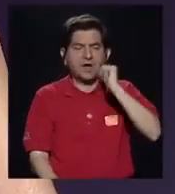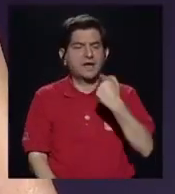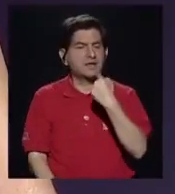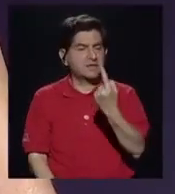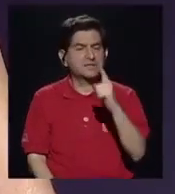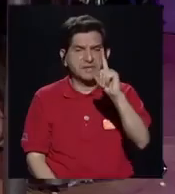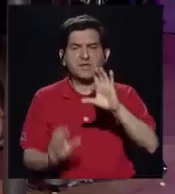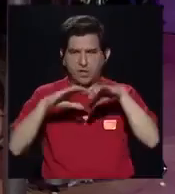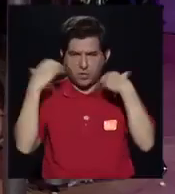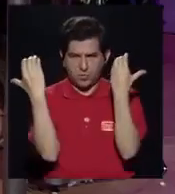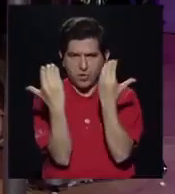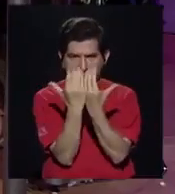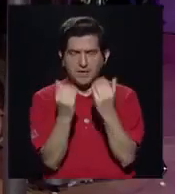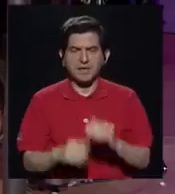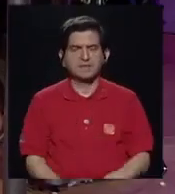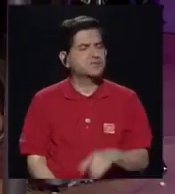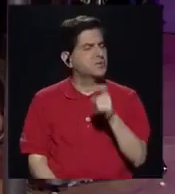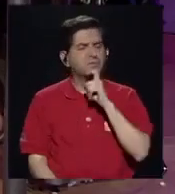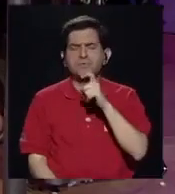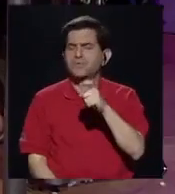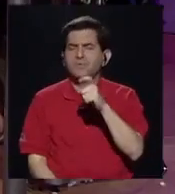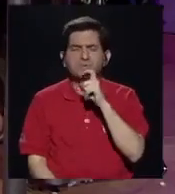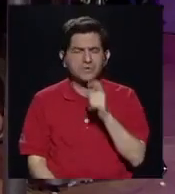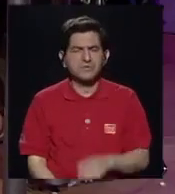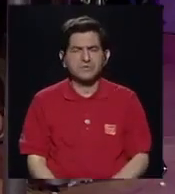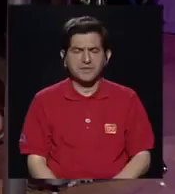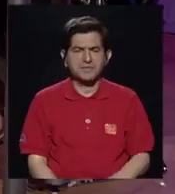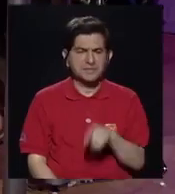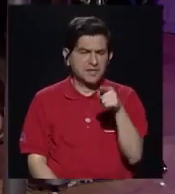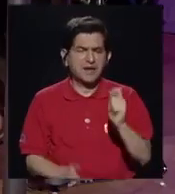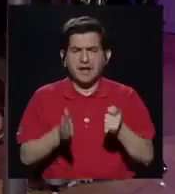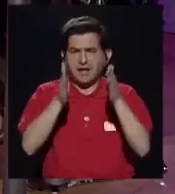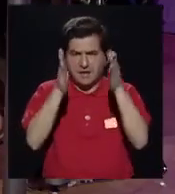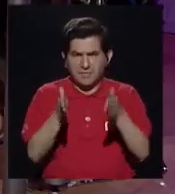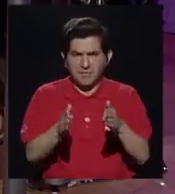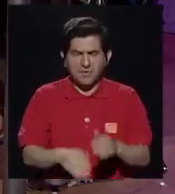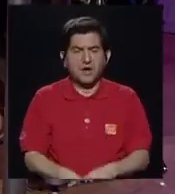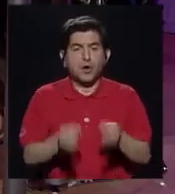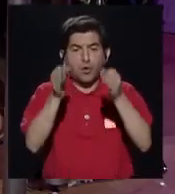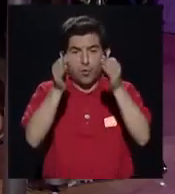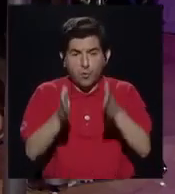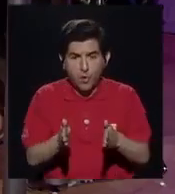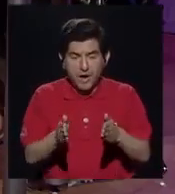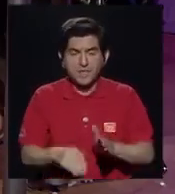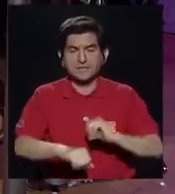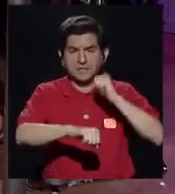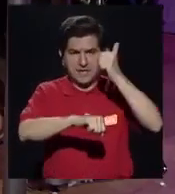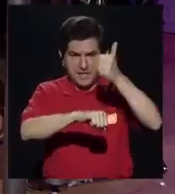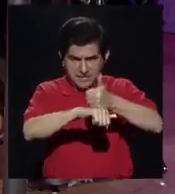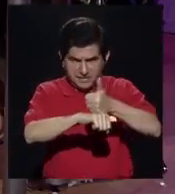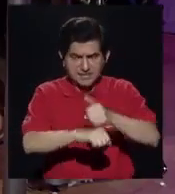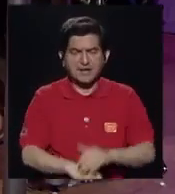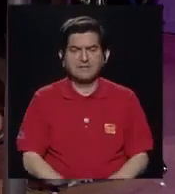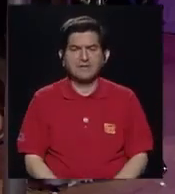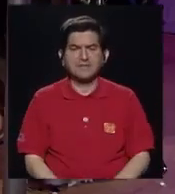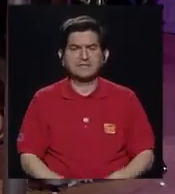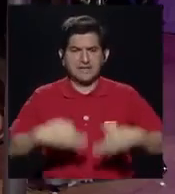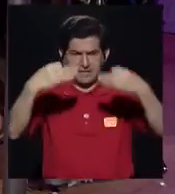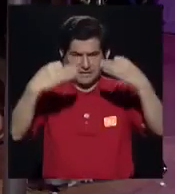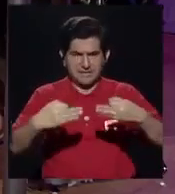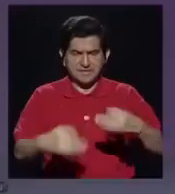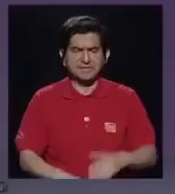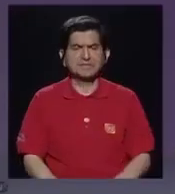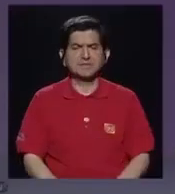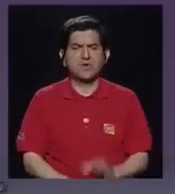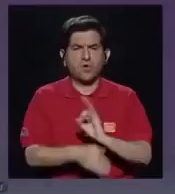clase es muy difícil para los juristas los jueces cuando dan sentencia los operadores del derecho